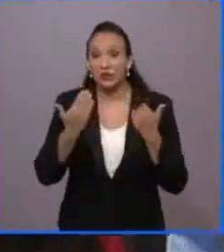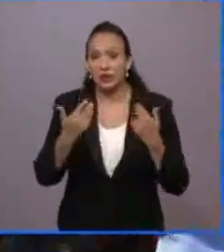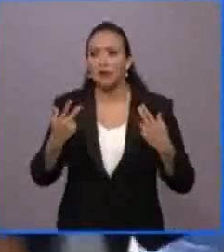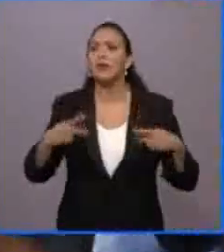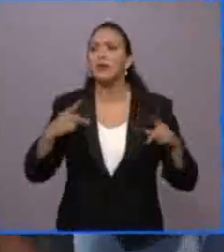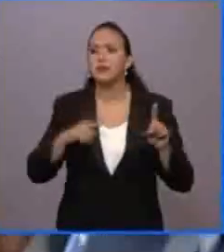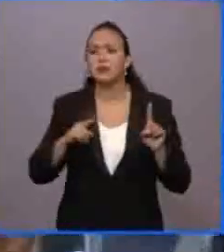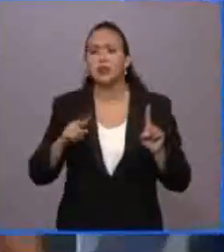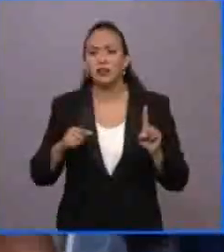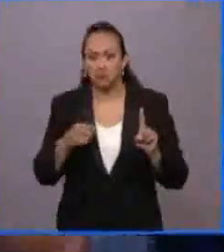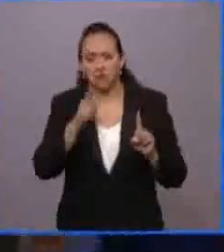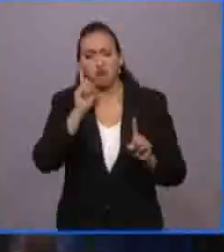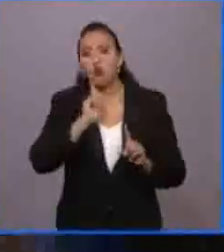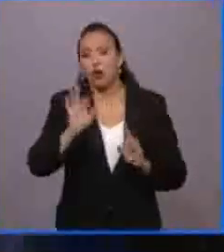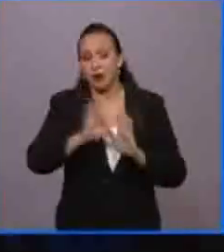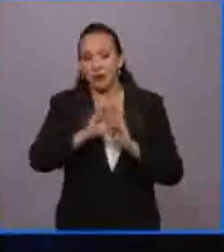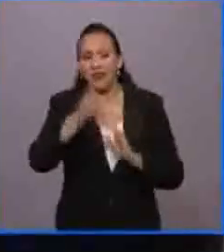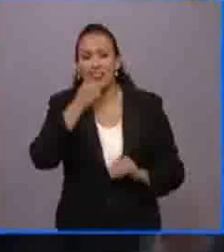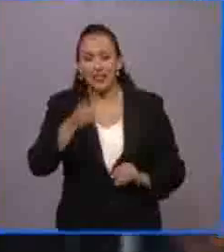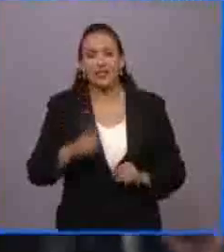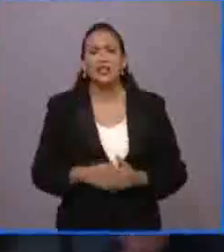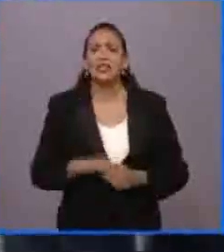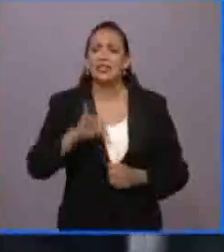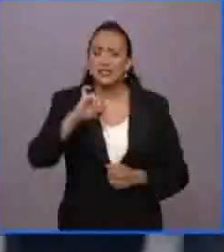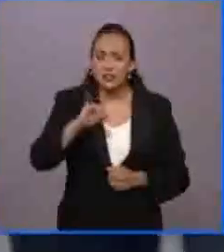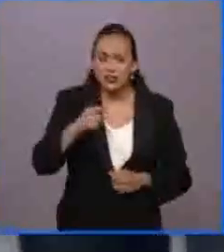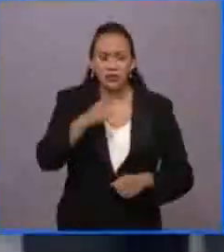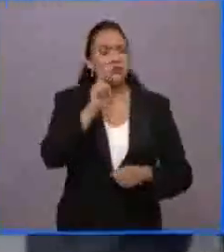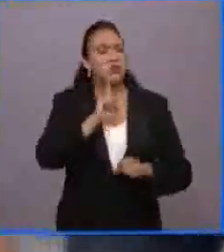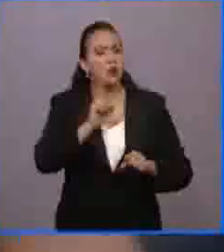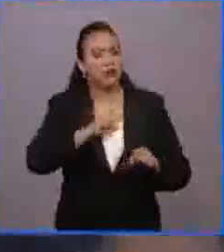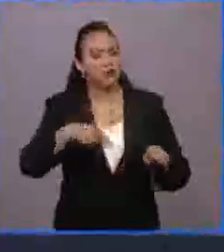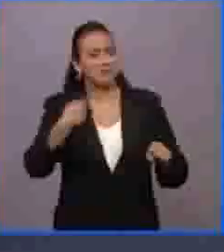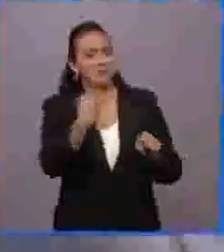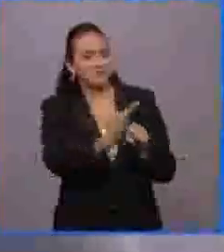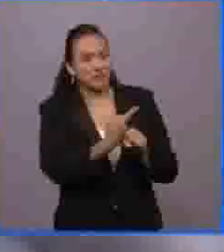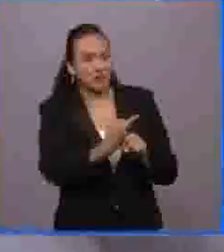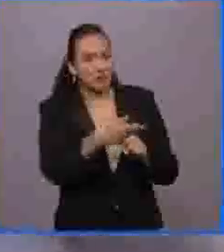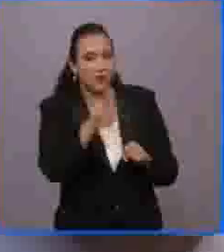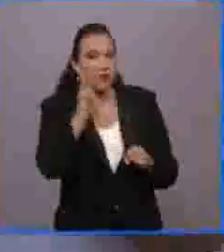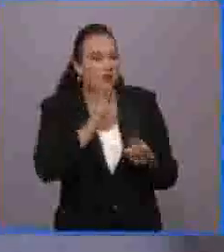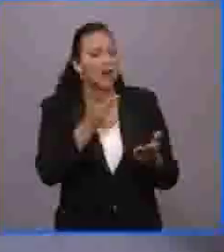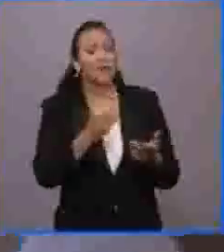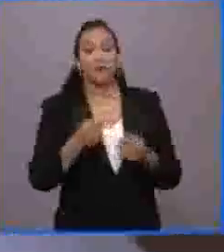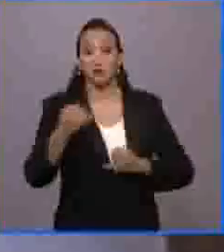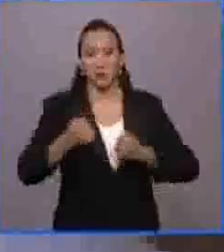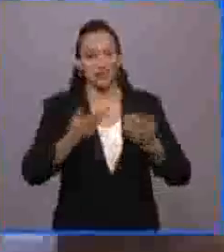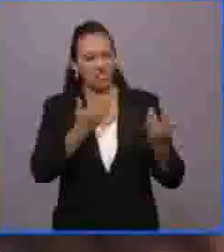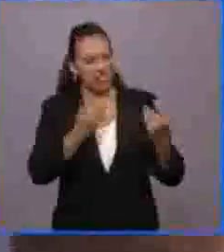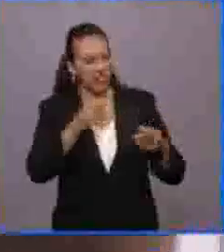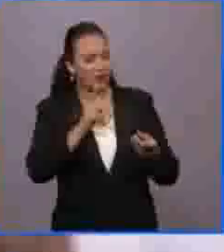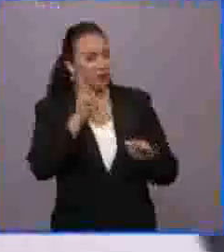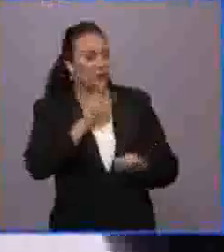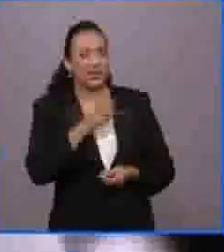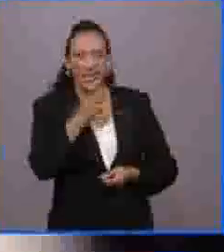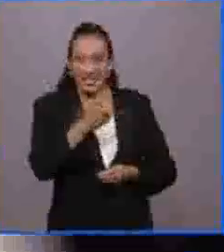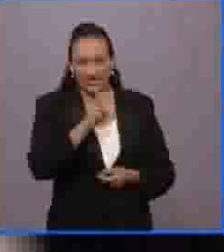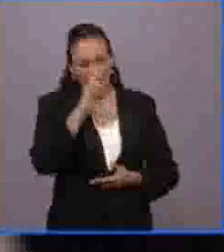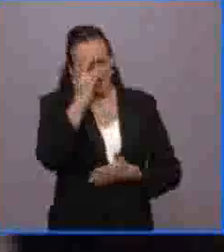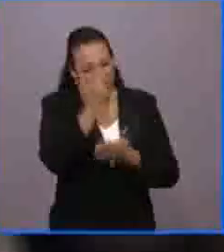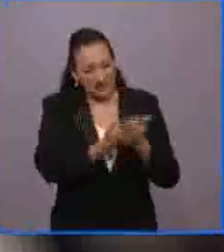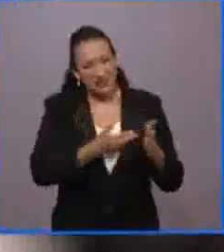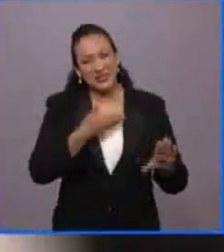víctima provocaría que quedaran en su mayoría impunes. Precisa que si en la materia penal no solo es admisible,